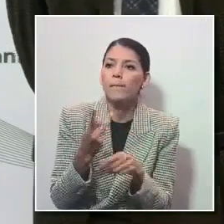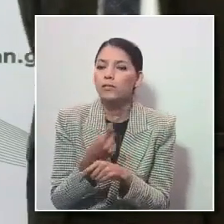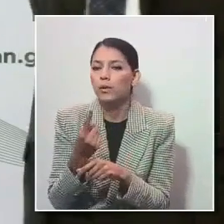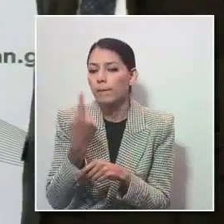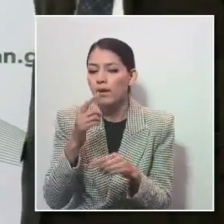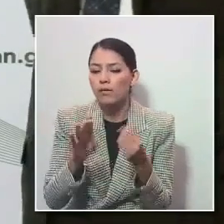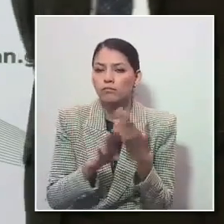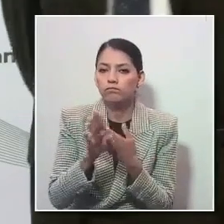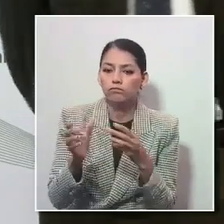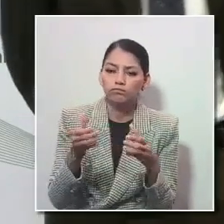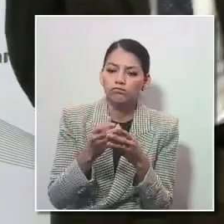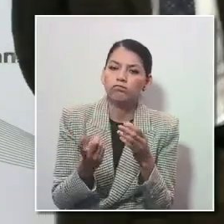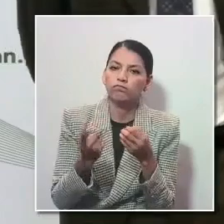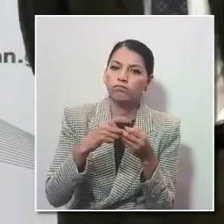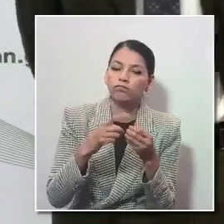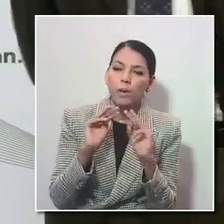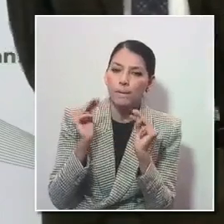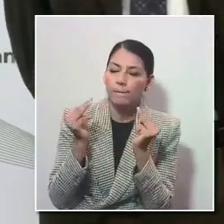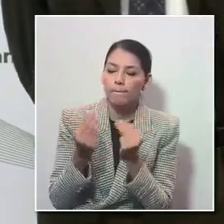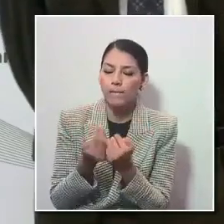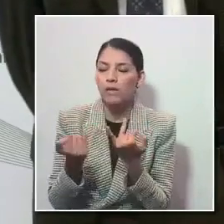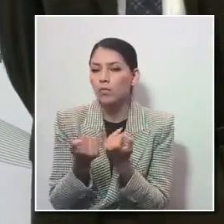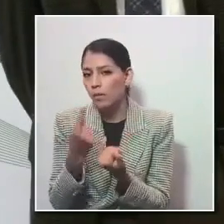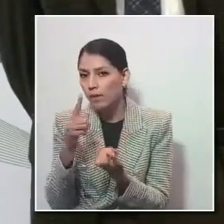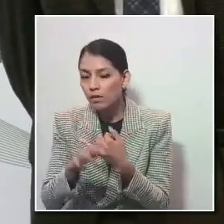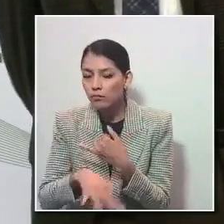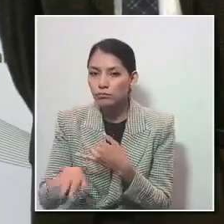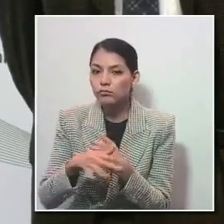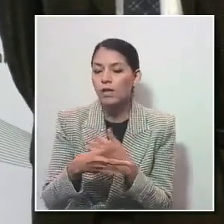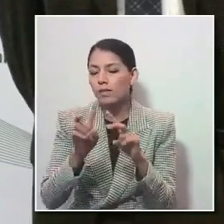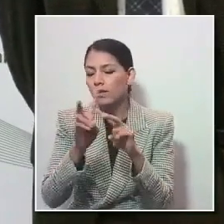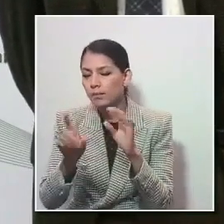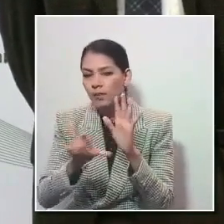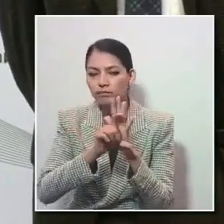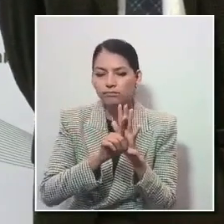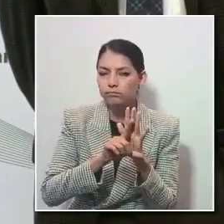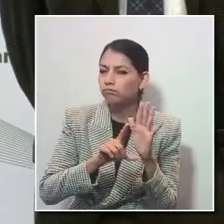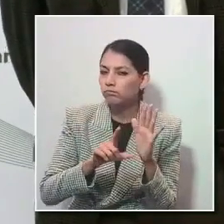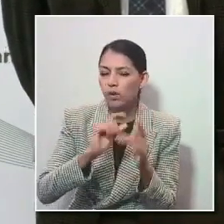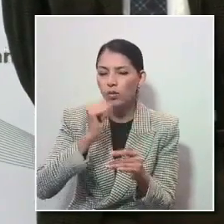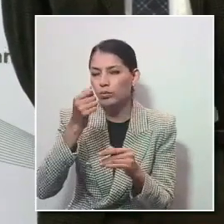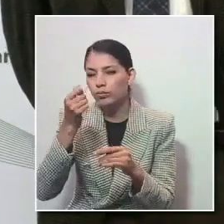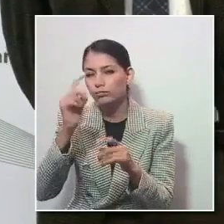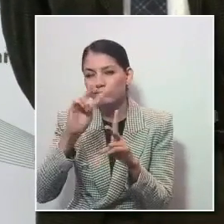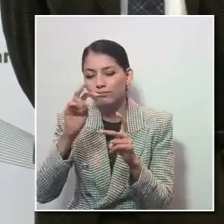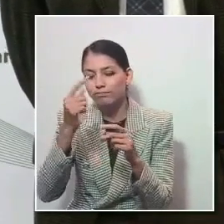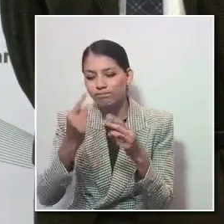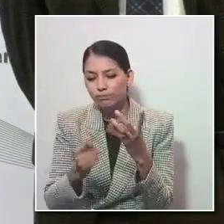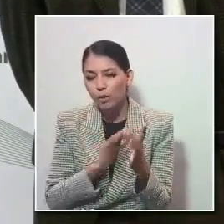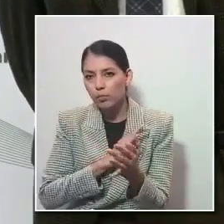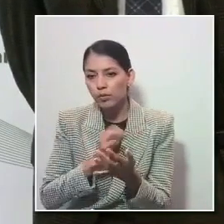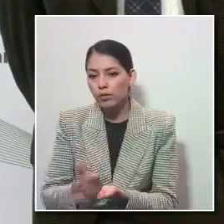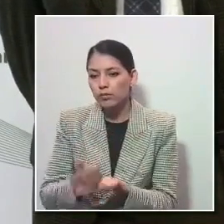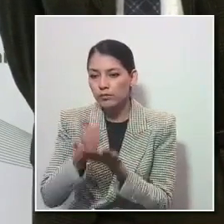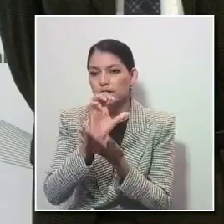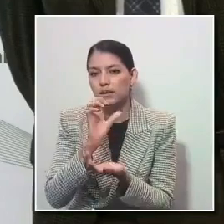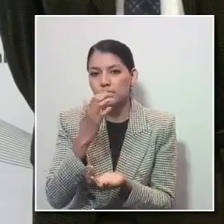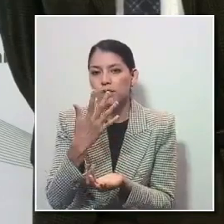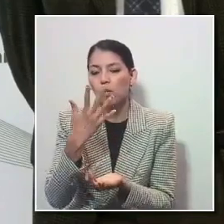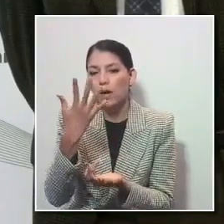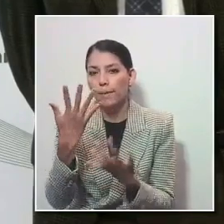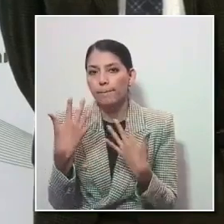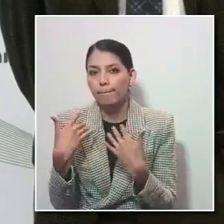perseguir actos delictivos. Además de también cuestiones de protección civil y otros temas que nos puede ayudar el C5 de